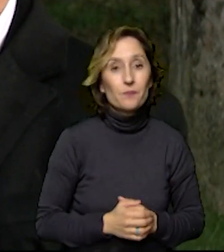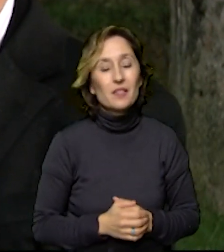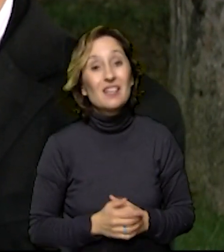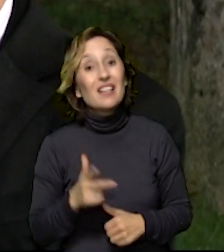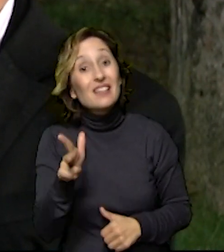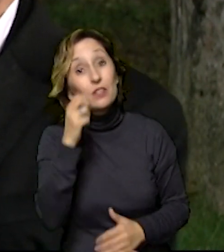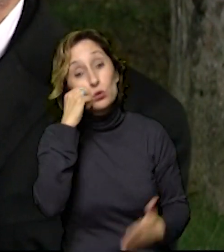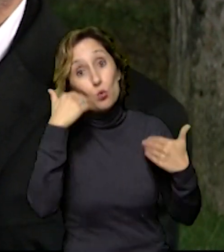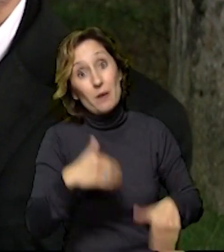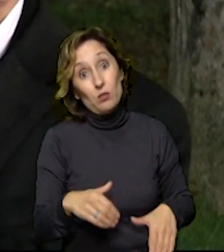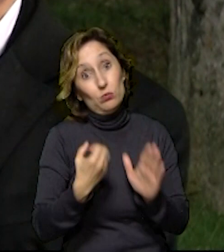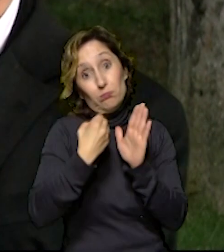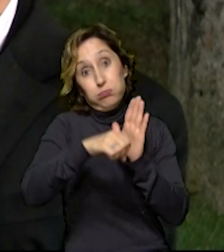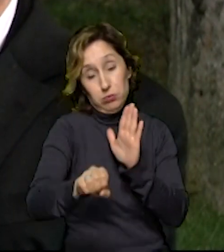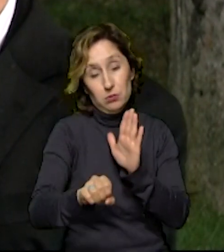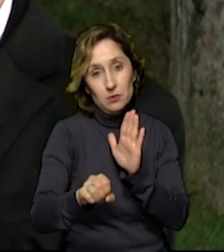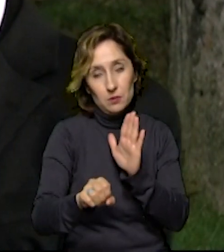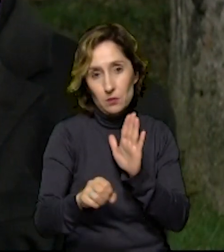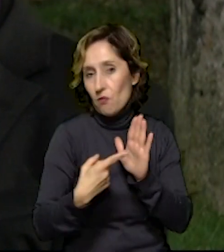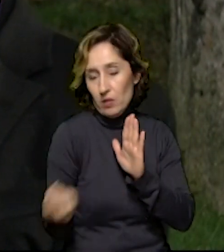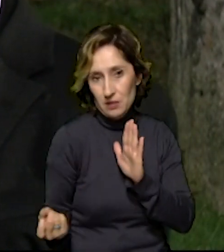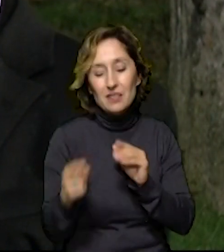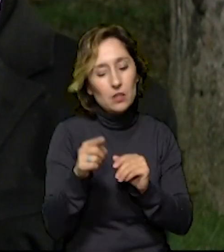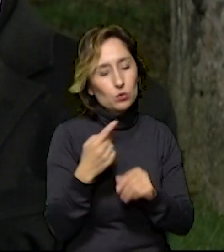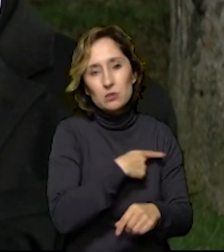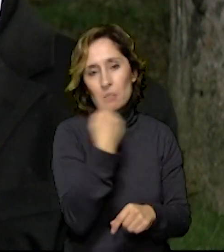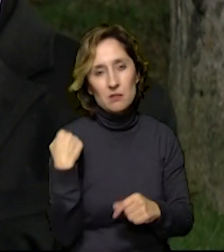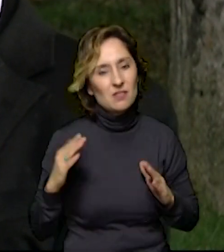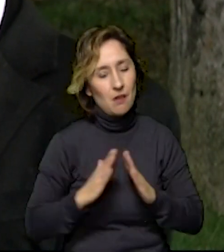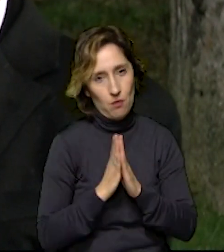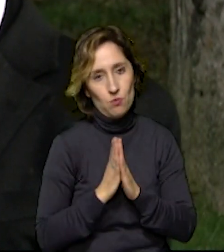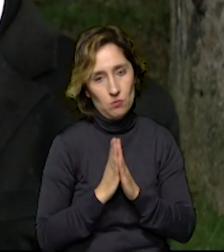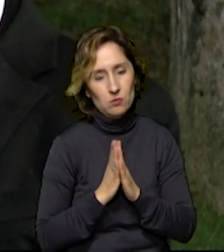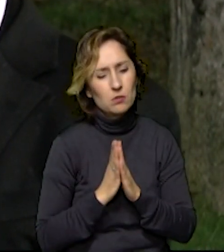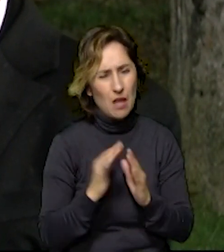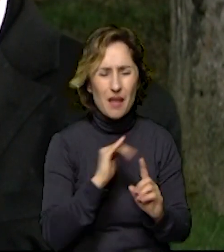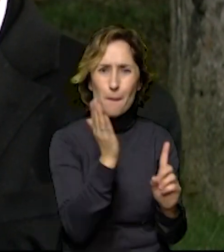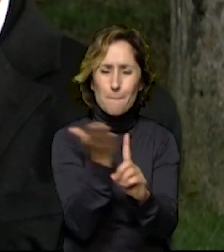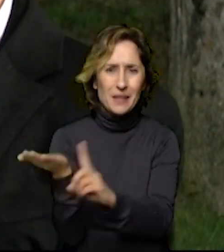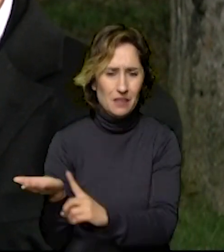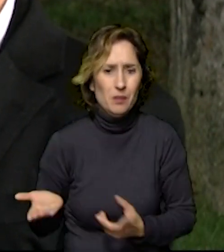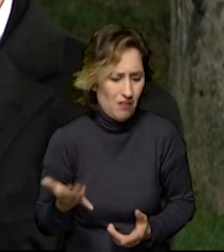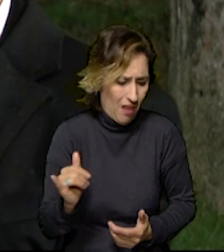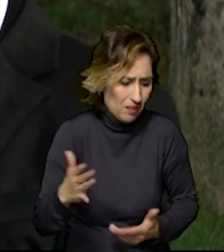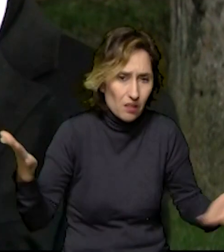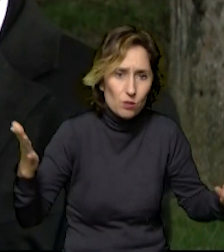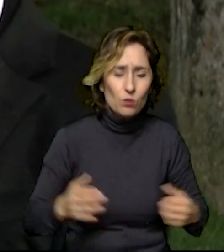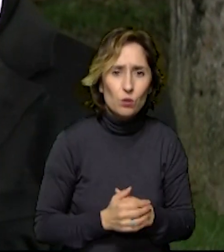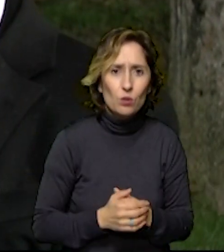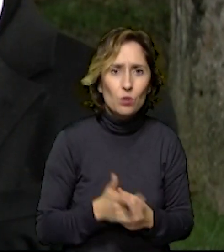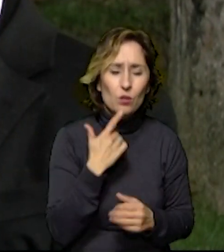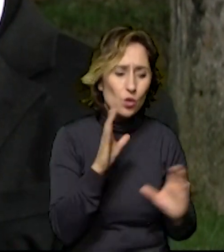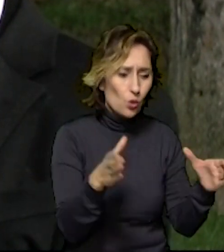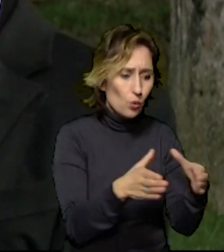humanos, y lo he dicho antes, y eso es sagrado. Y claro que hay víctimas, pero no va a haber víctimas. Hay víctimas de una